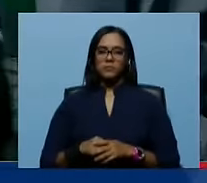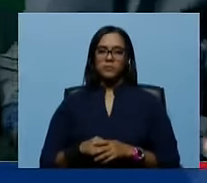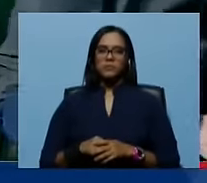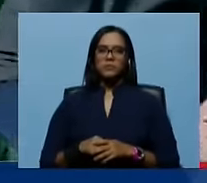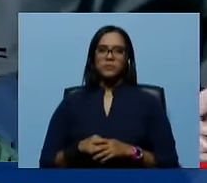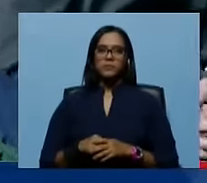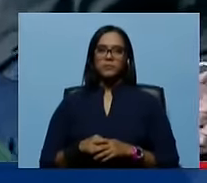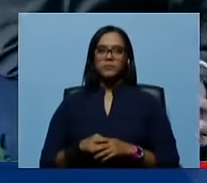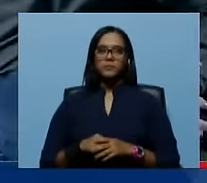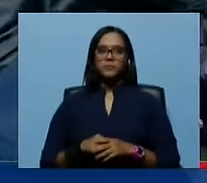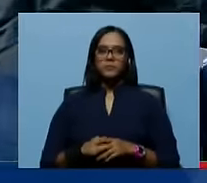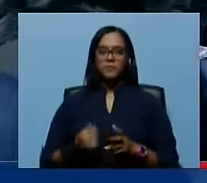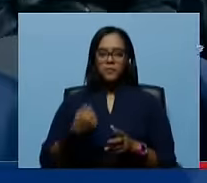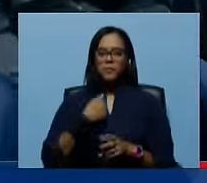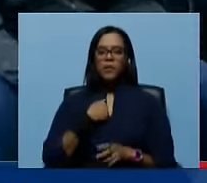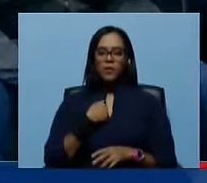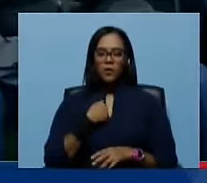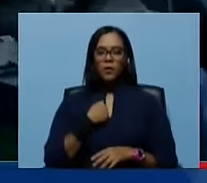yo,